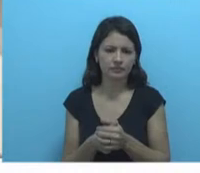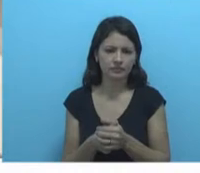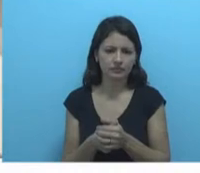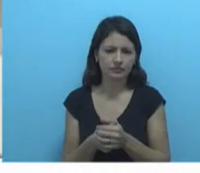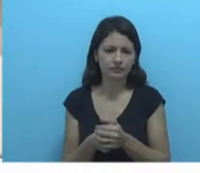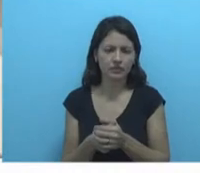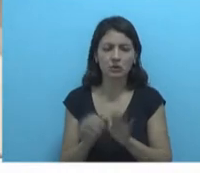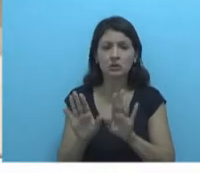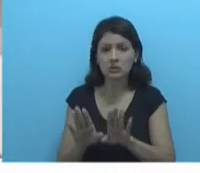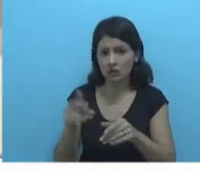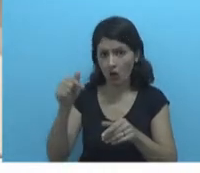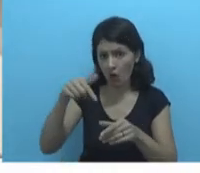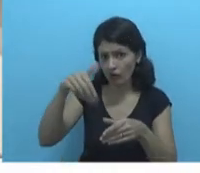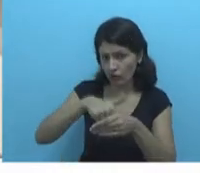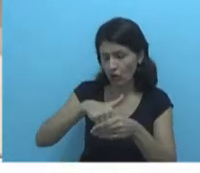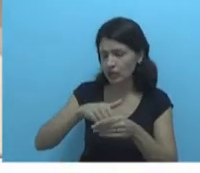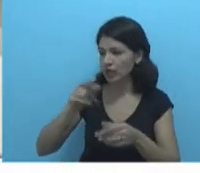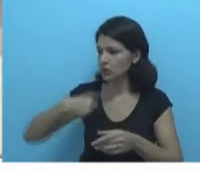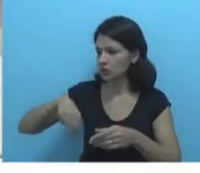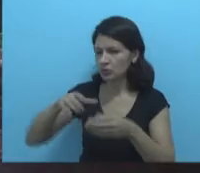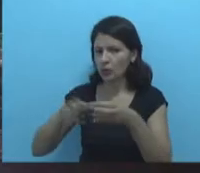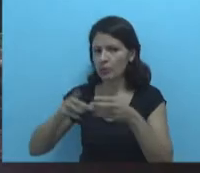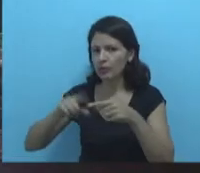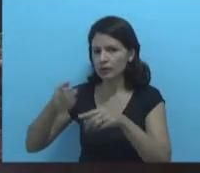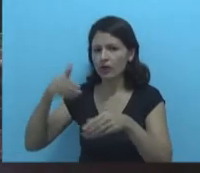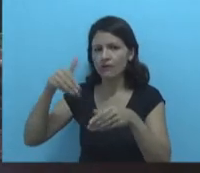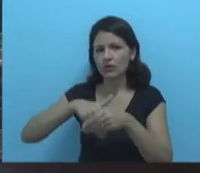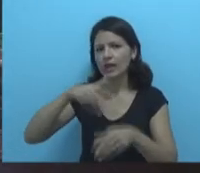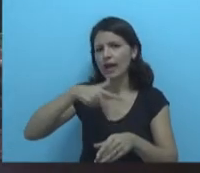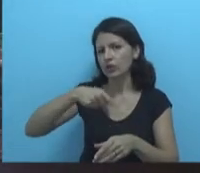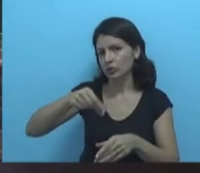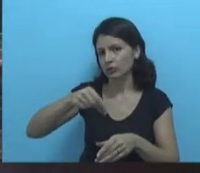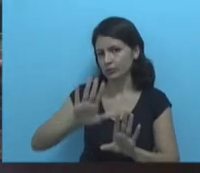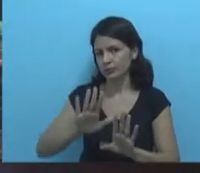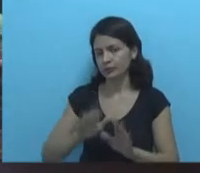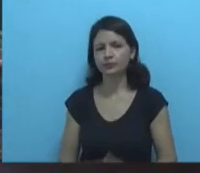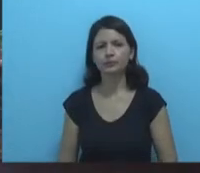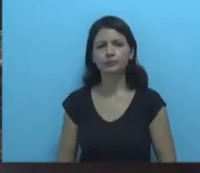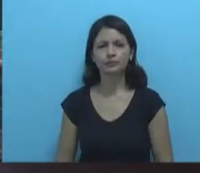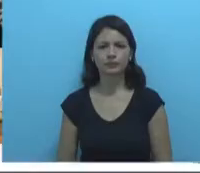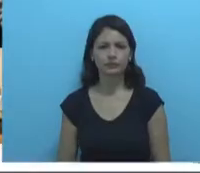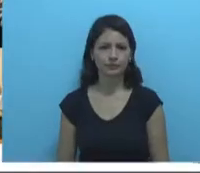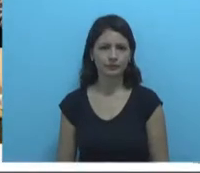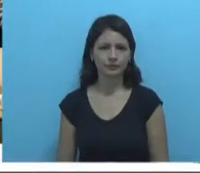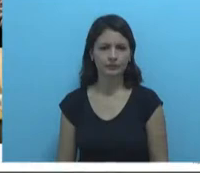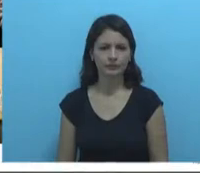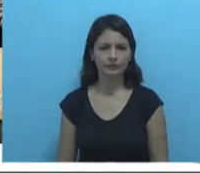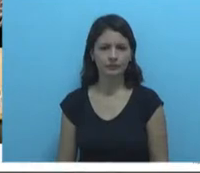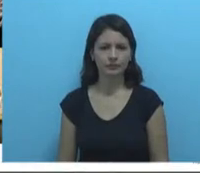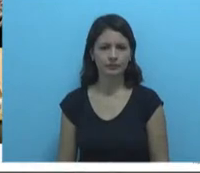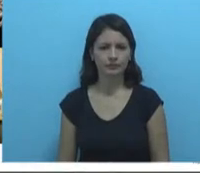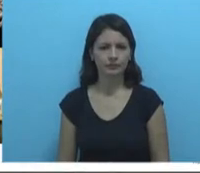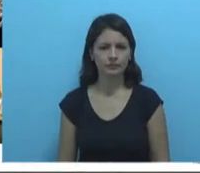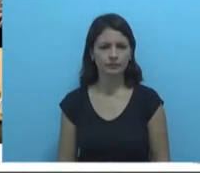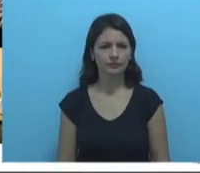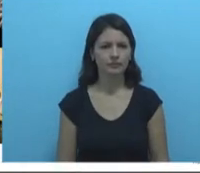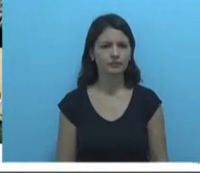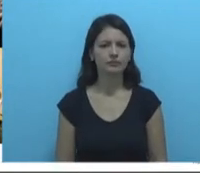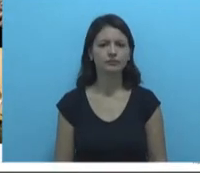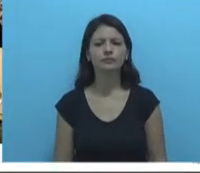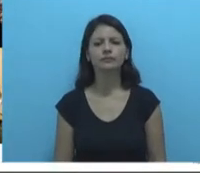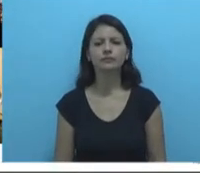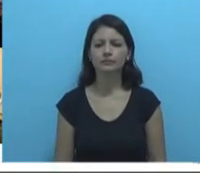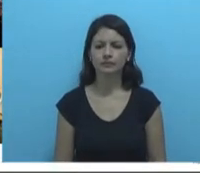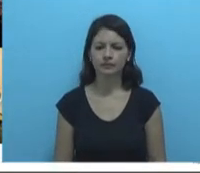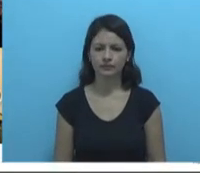votar en contra de este proyecto. Bien, a ver. Presidente. Hola, hola. ¿Quién es?